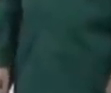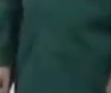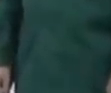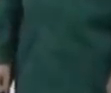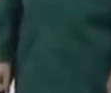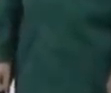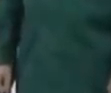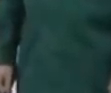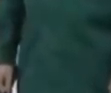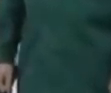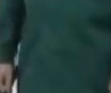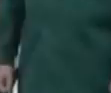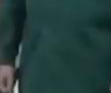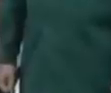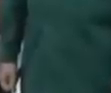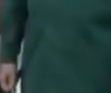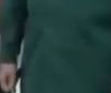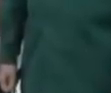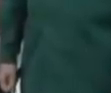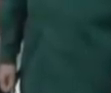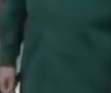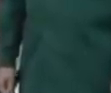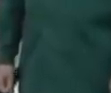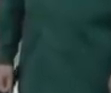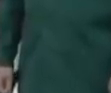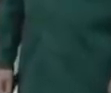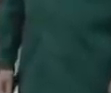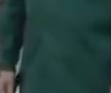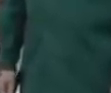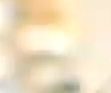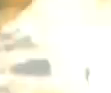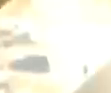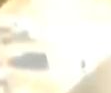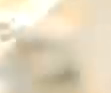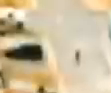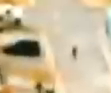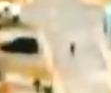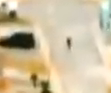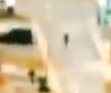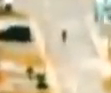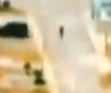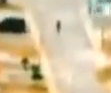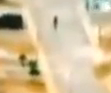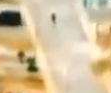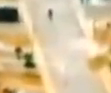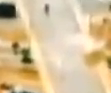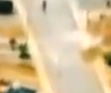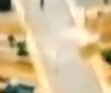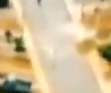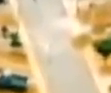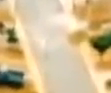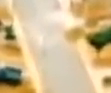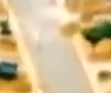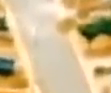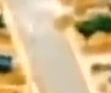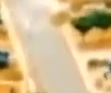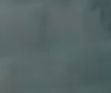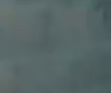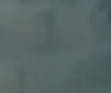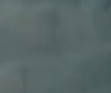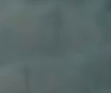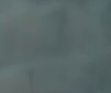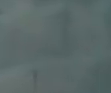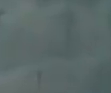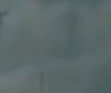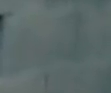que prometemos cumplir la meta de la Gran Misión Vivienda Venezuela. ¡Que viva la Gran Misión Vivienda Venezuela!